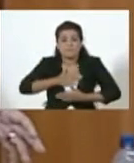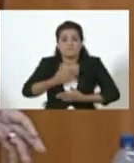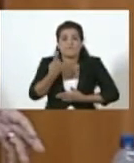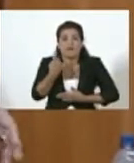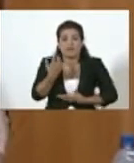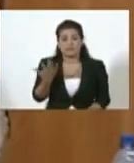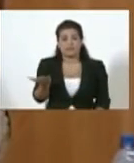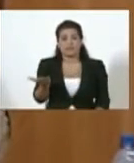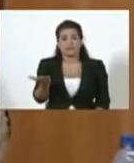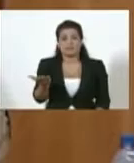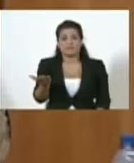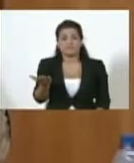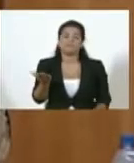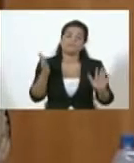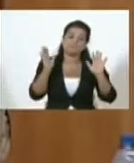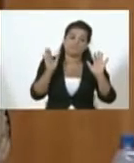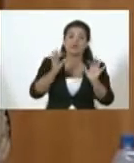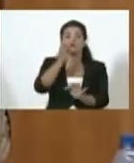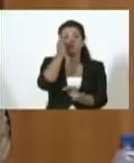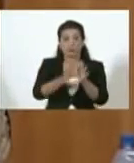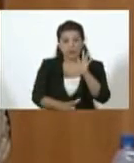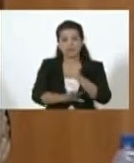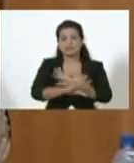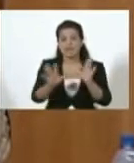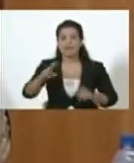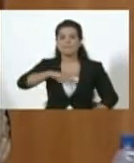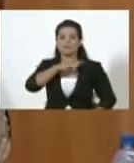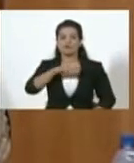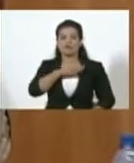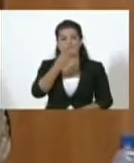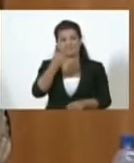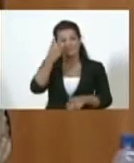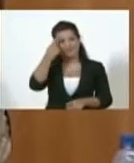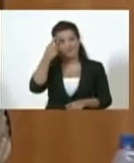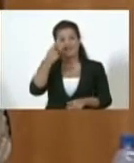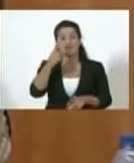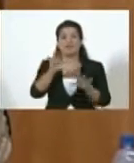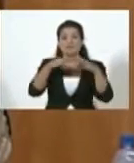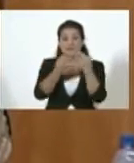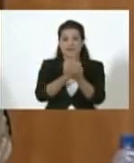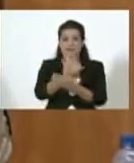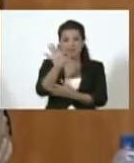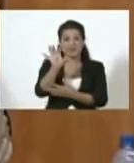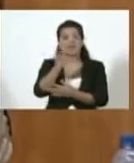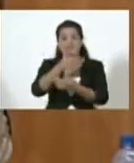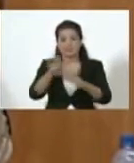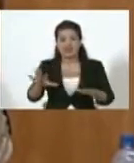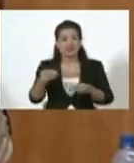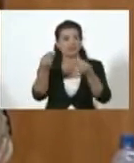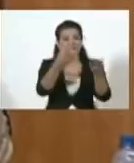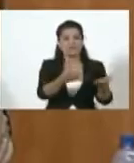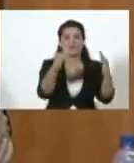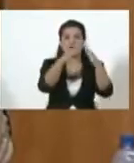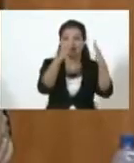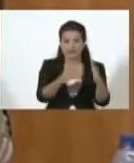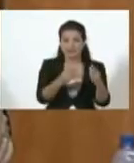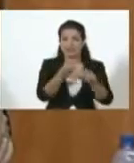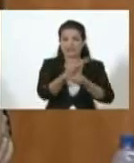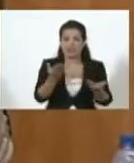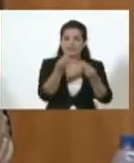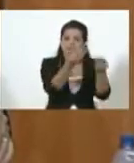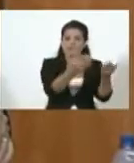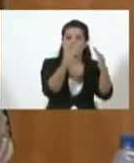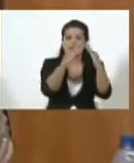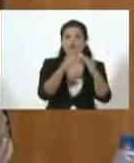Bueno, afortunadamente tenemos la gran misión Hogares de la Patria. Y esa muchacha ya tiene su hogar, su vivienda para sus